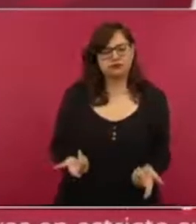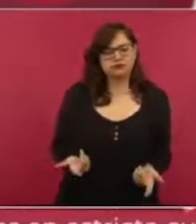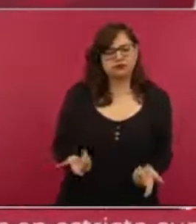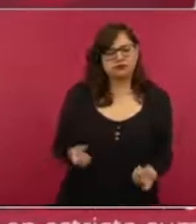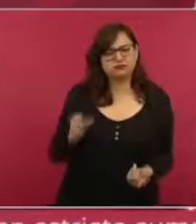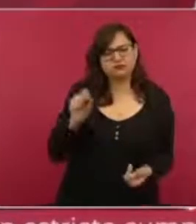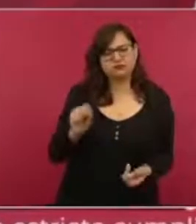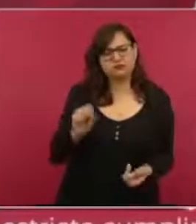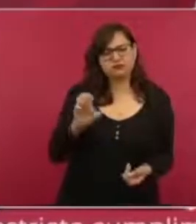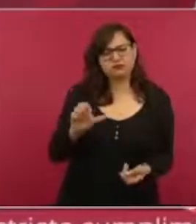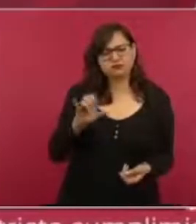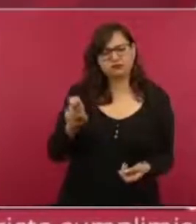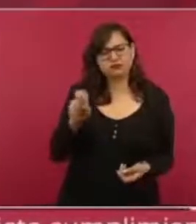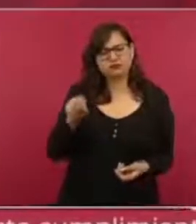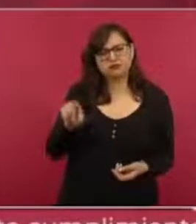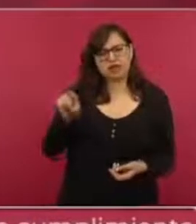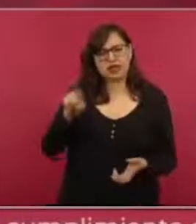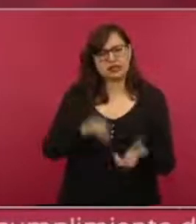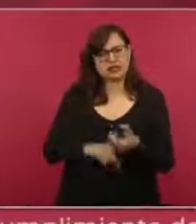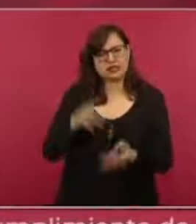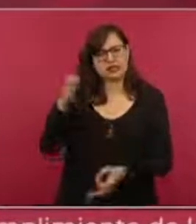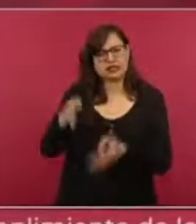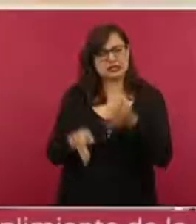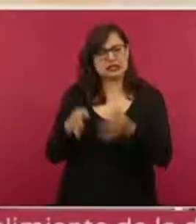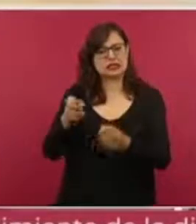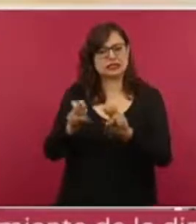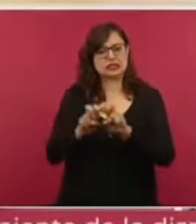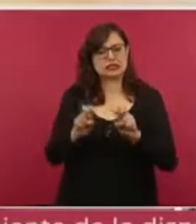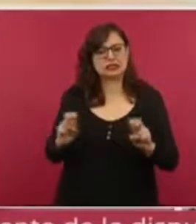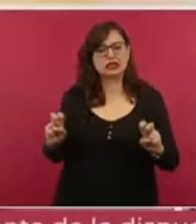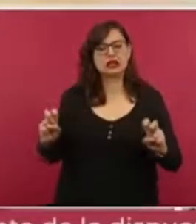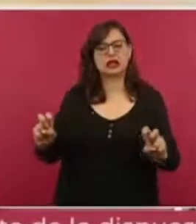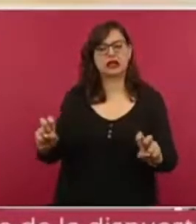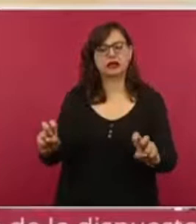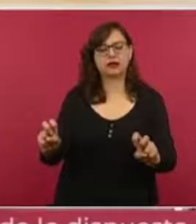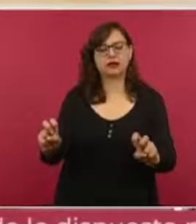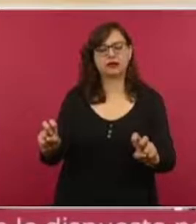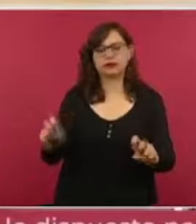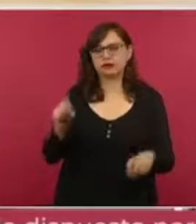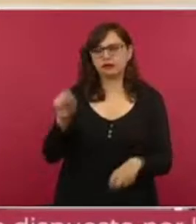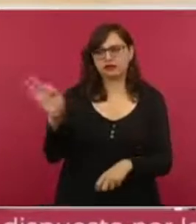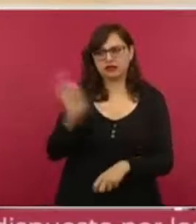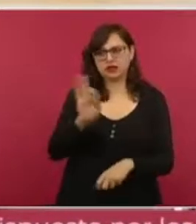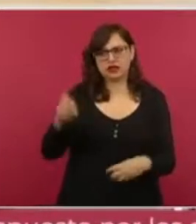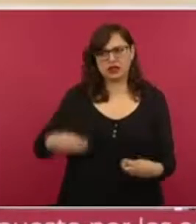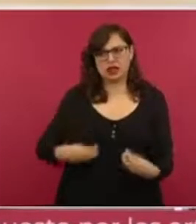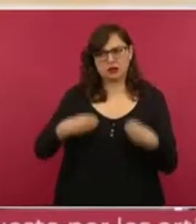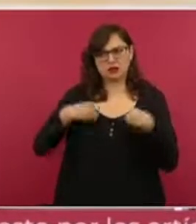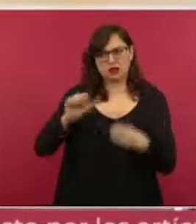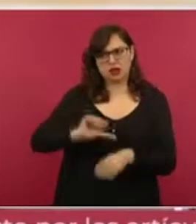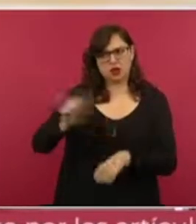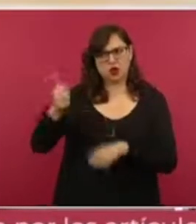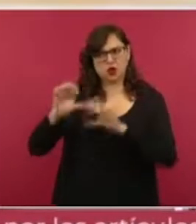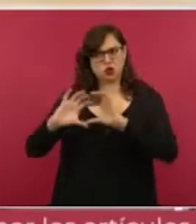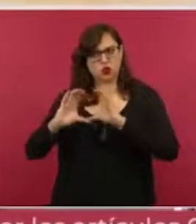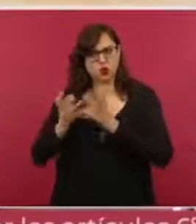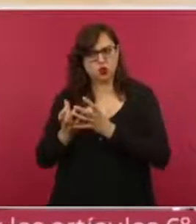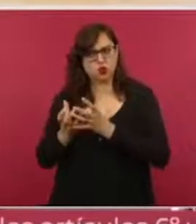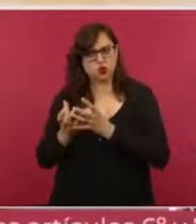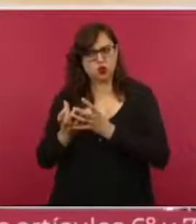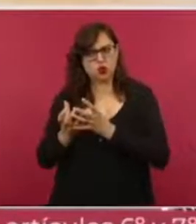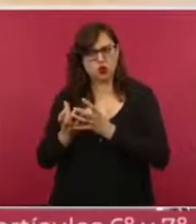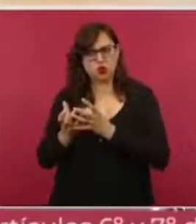Porque son seres de otro mundo, de que esa